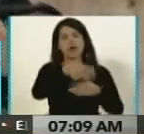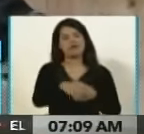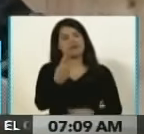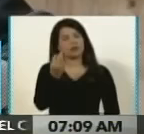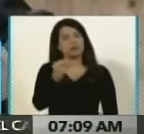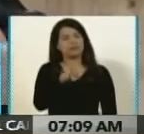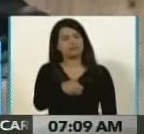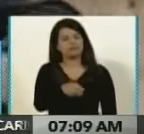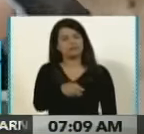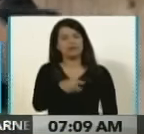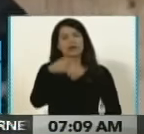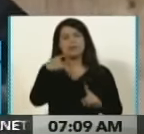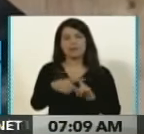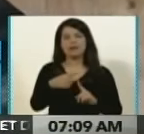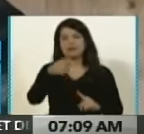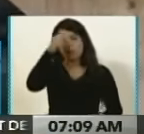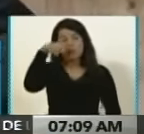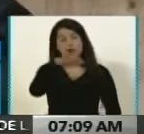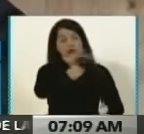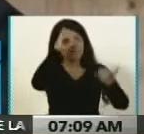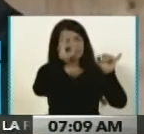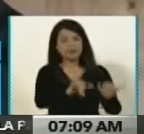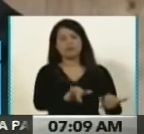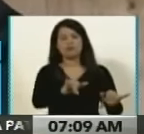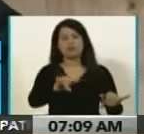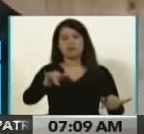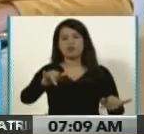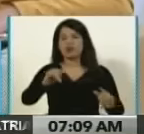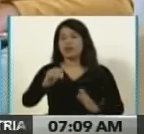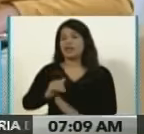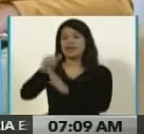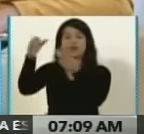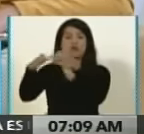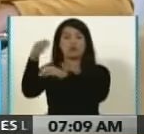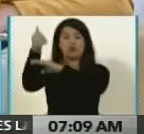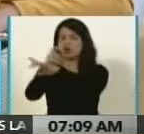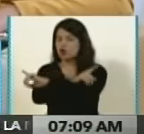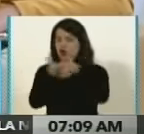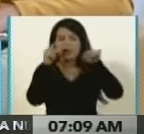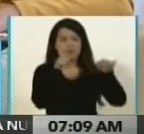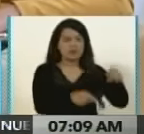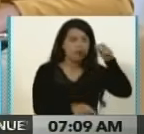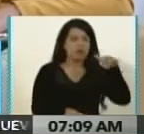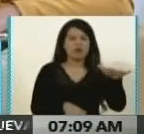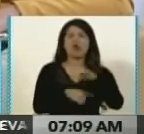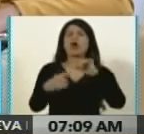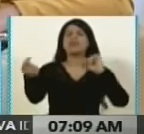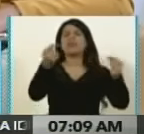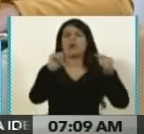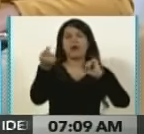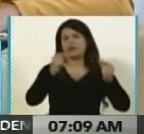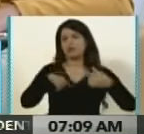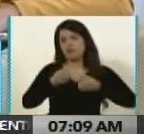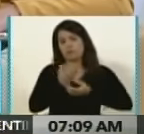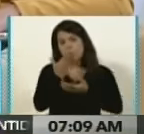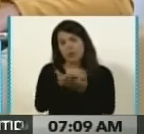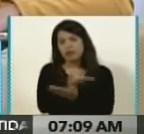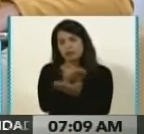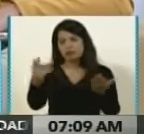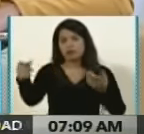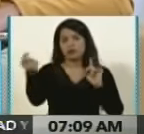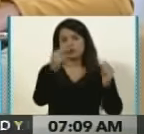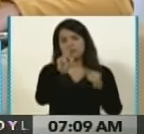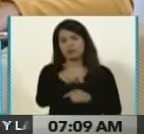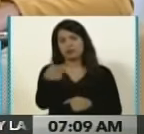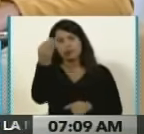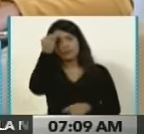la insurrección la hiciera el pueblo y no la vanguardia. Es un debate abierto, pues, y yo lo dejo ahí abierto.